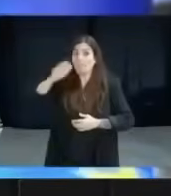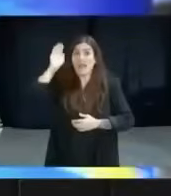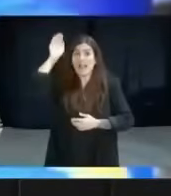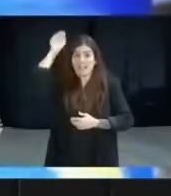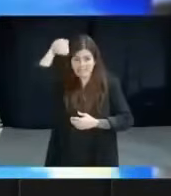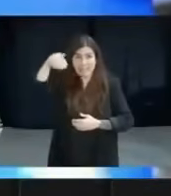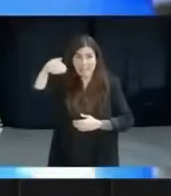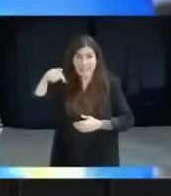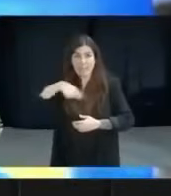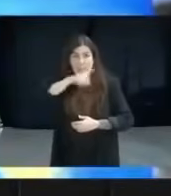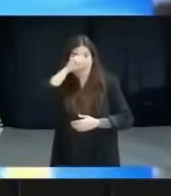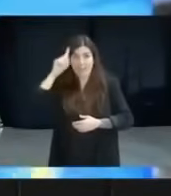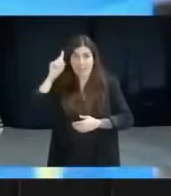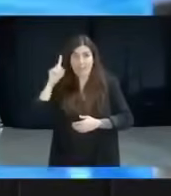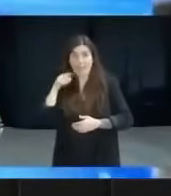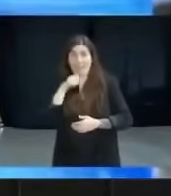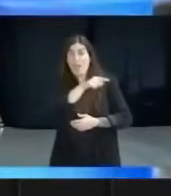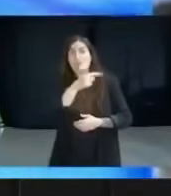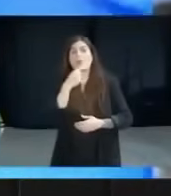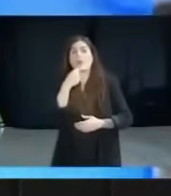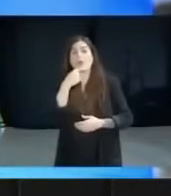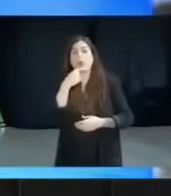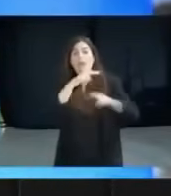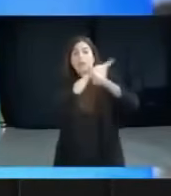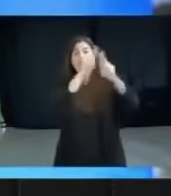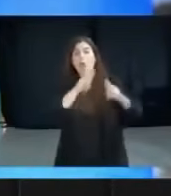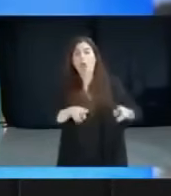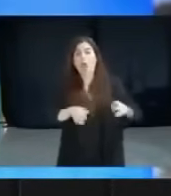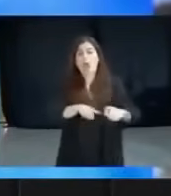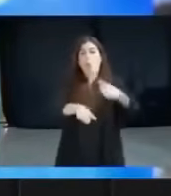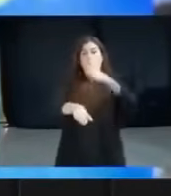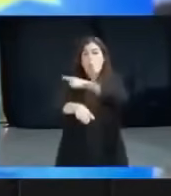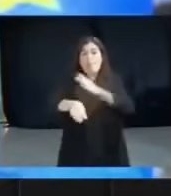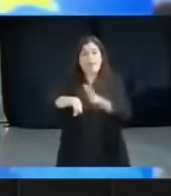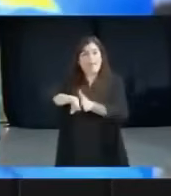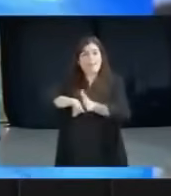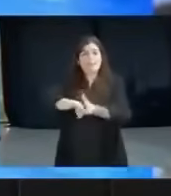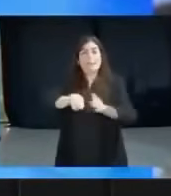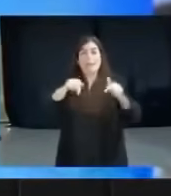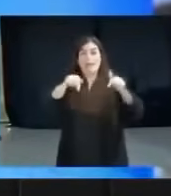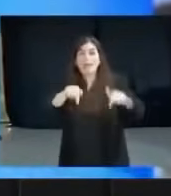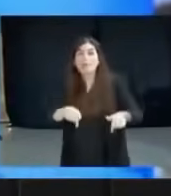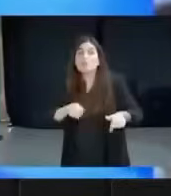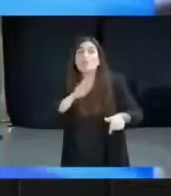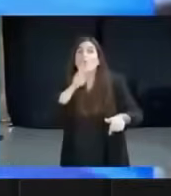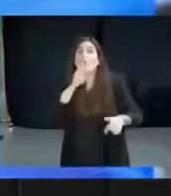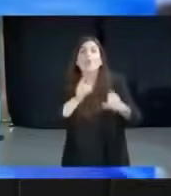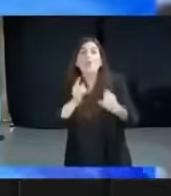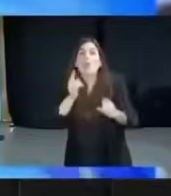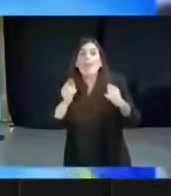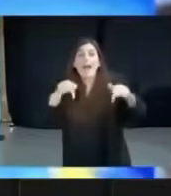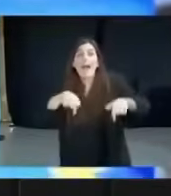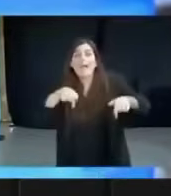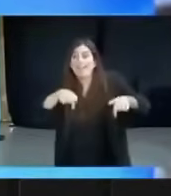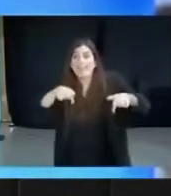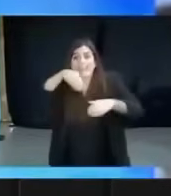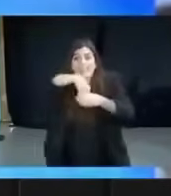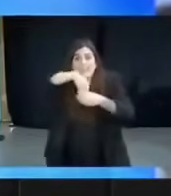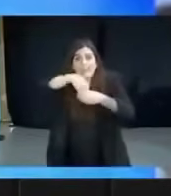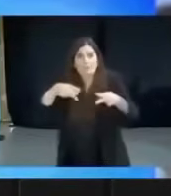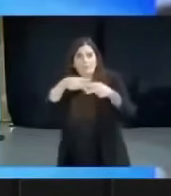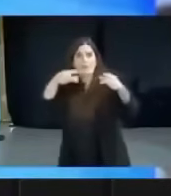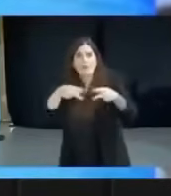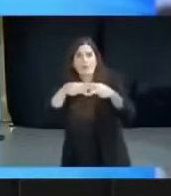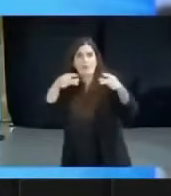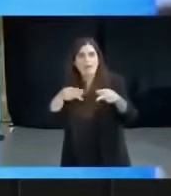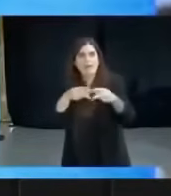como uno de los líderes principales de la internacional ultraderechista, esto es algo que está ocurriendo no lejos de aquí, está ocurriendo en nuestras sociedades, está